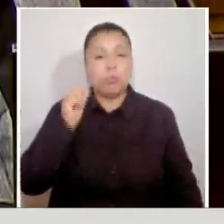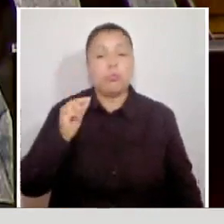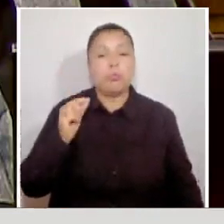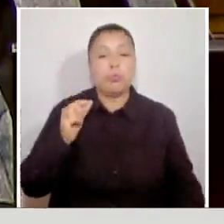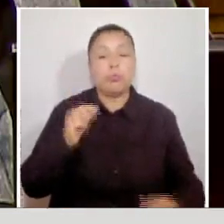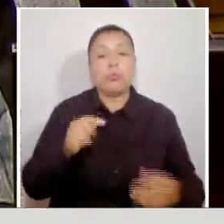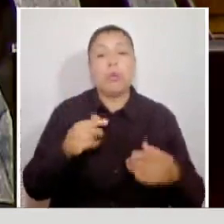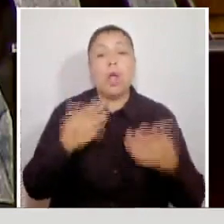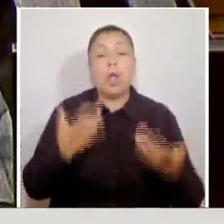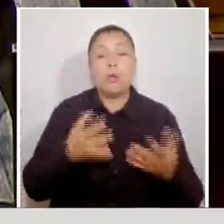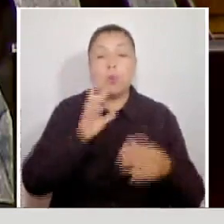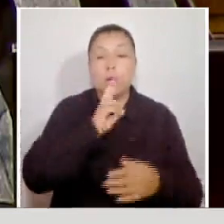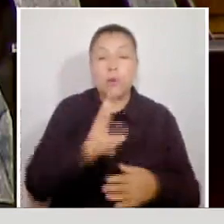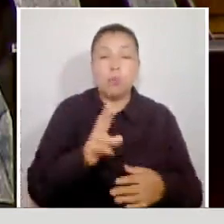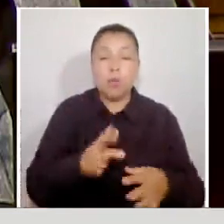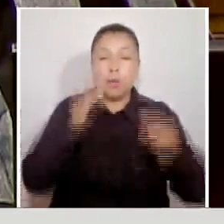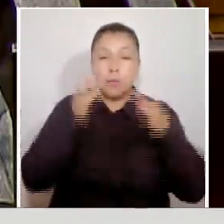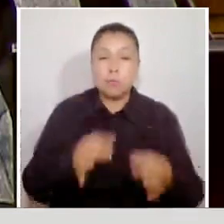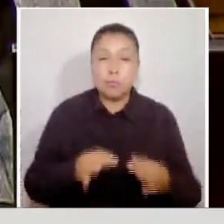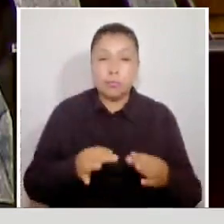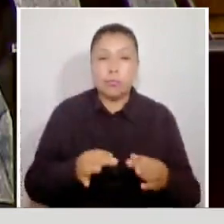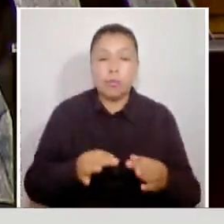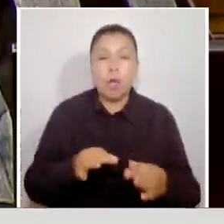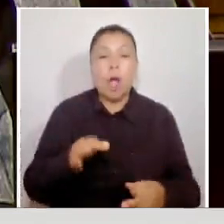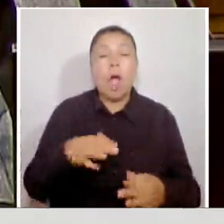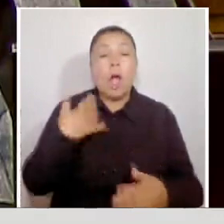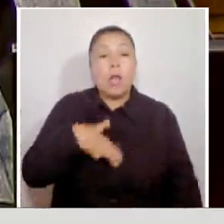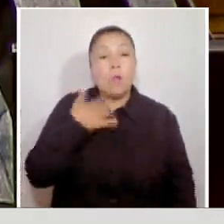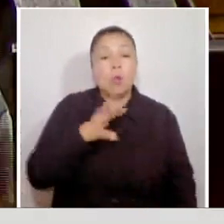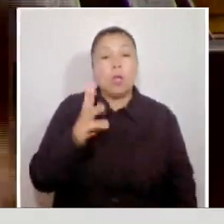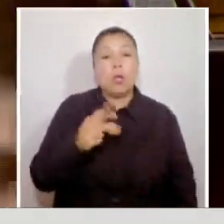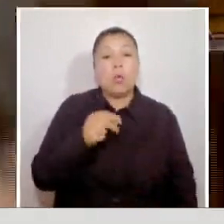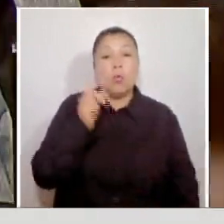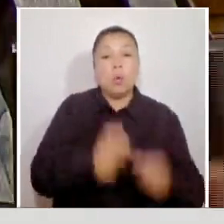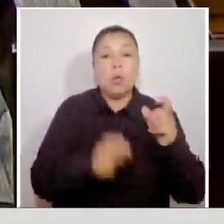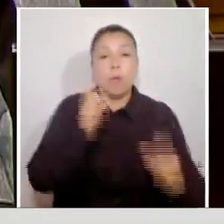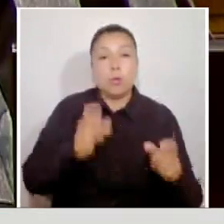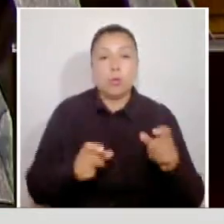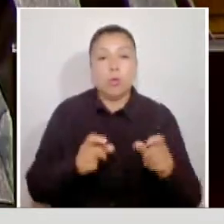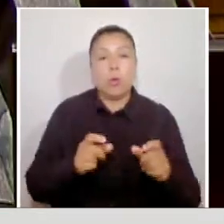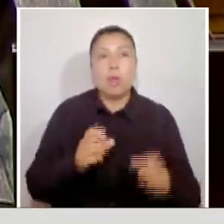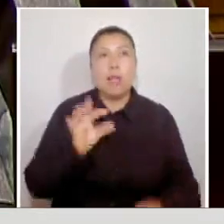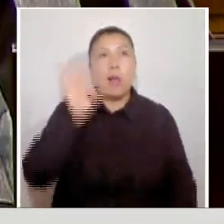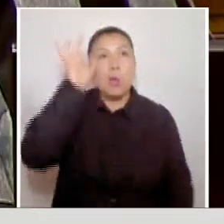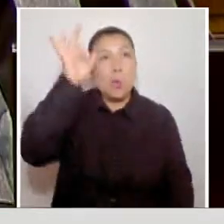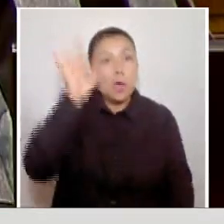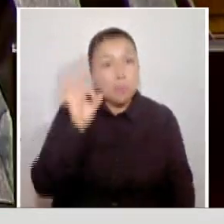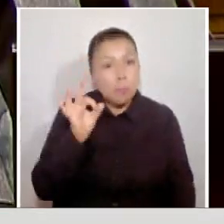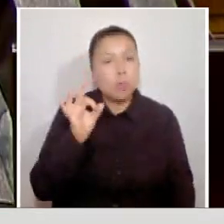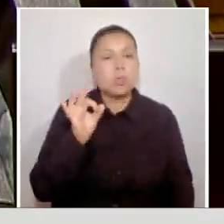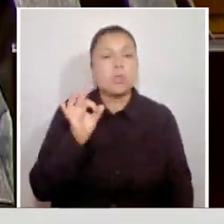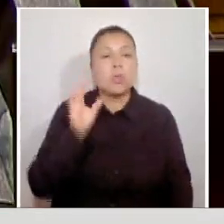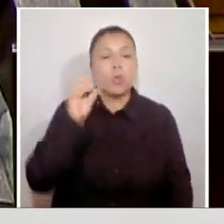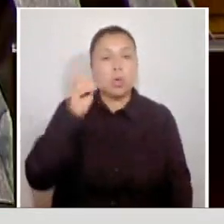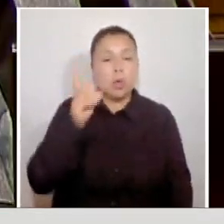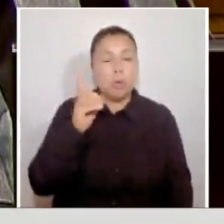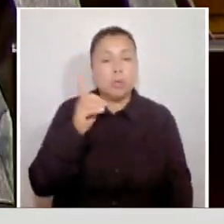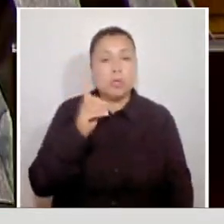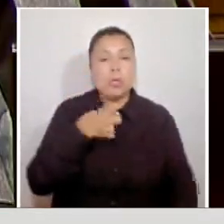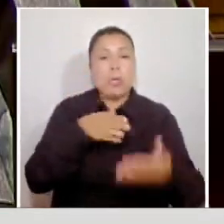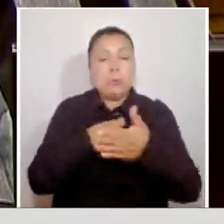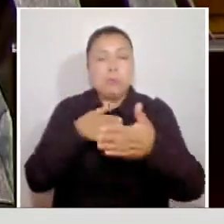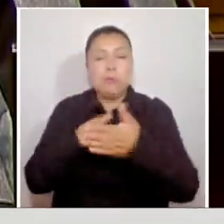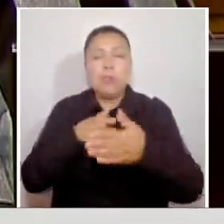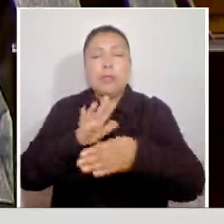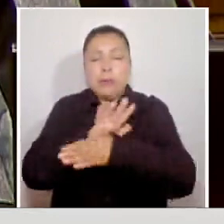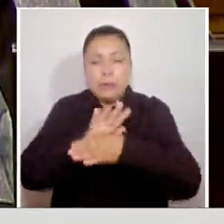eficaz y oportuna al importante número de personas que tienen algún grado de discapacidad evitando las trabas burocráticas y trámites complejos a los